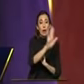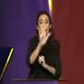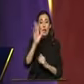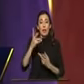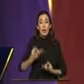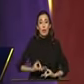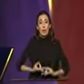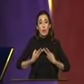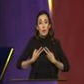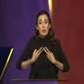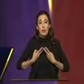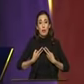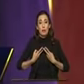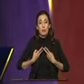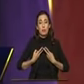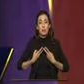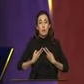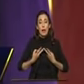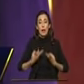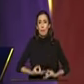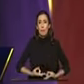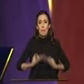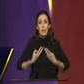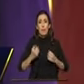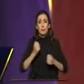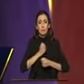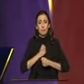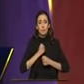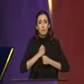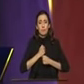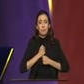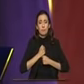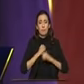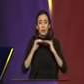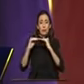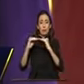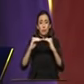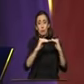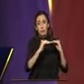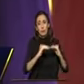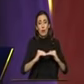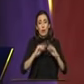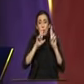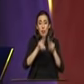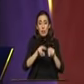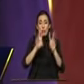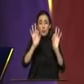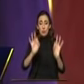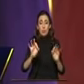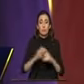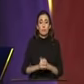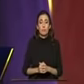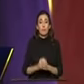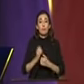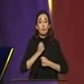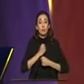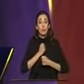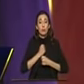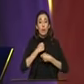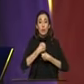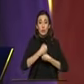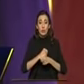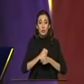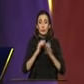es un milagro diario. La vida misma es un acto de equilibrio casi sobrenatural. Hemos hecho mucho, nos